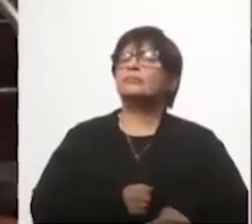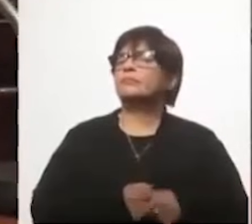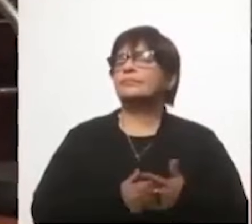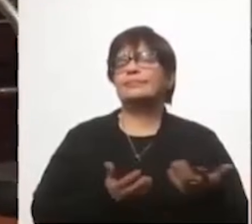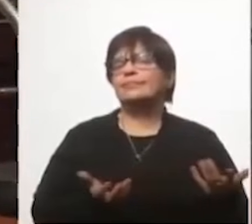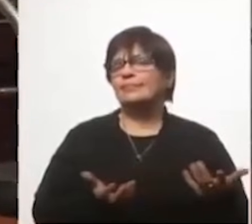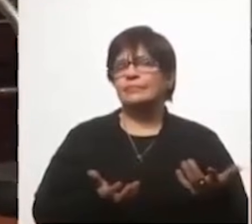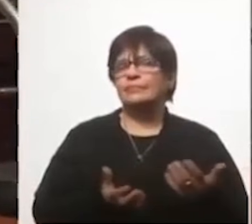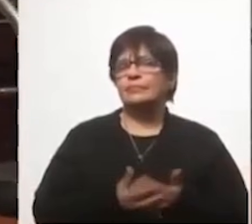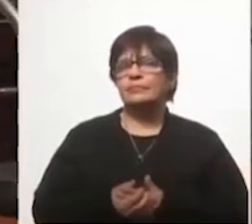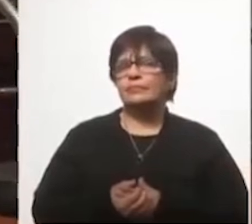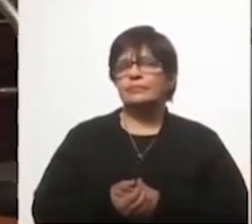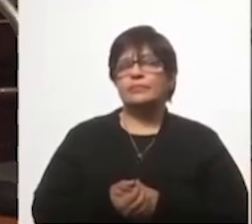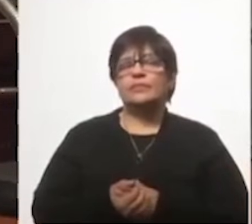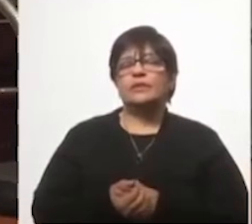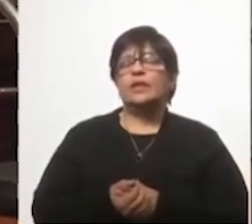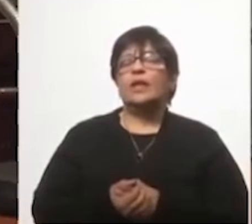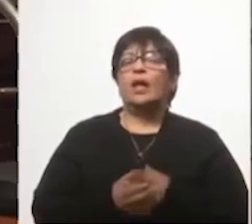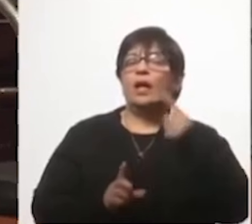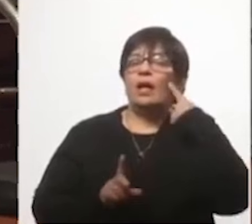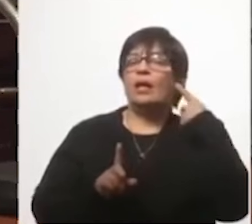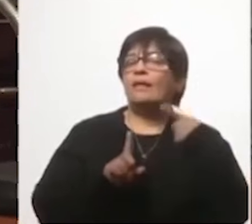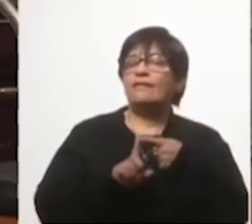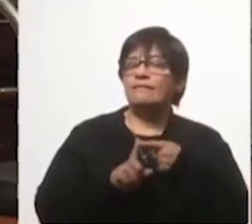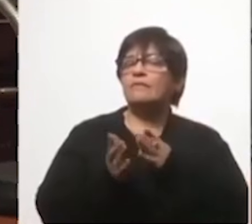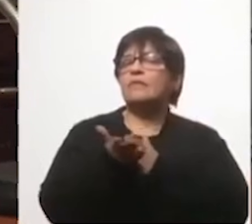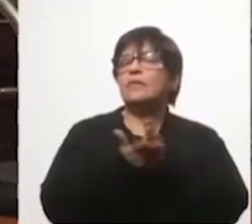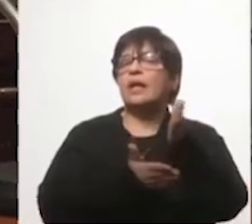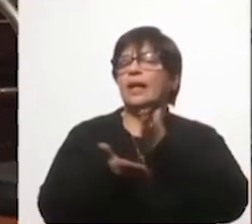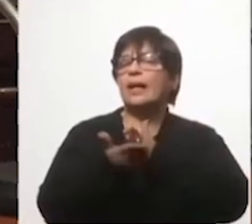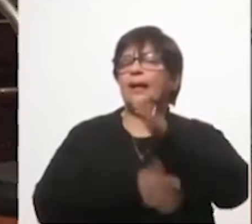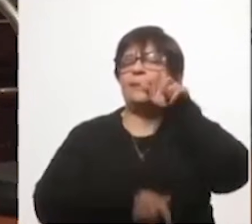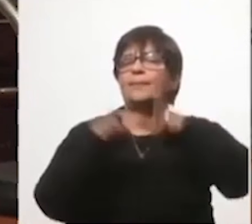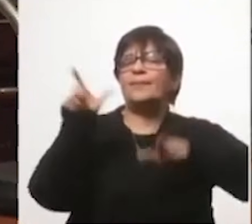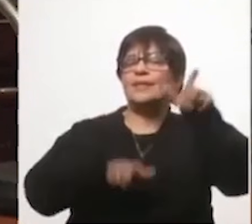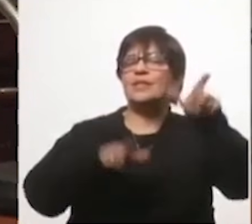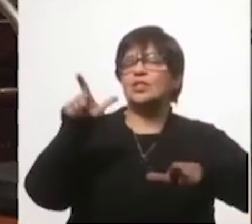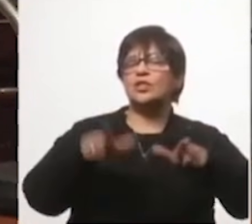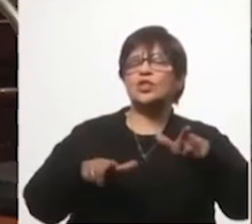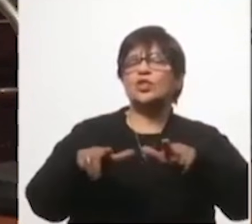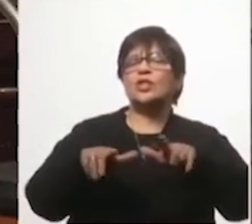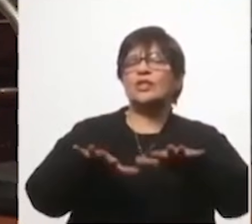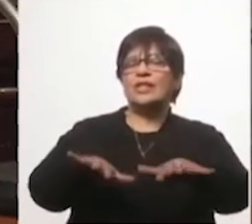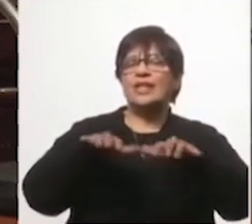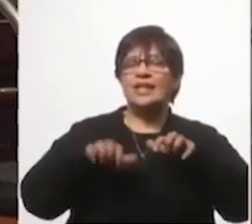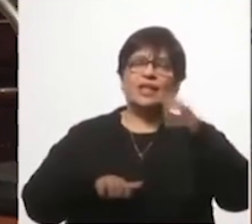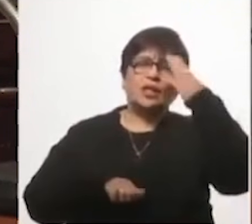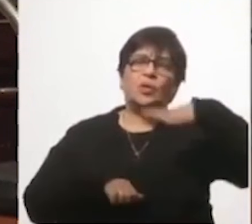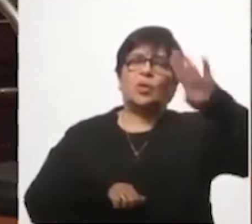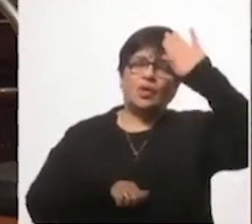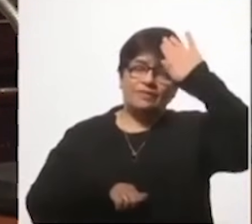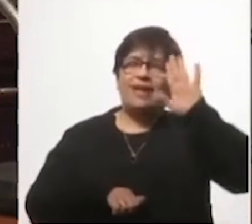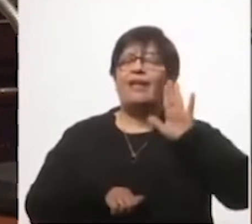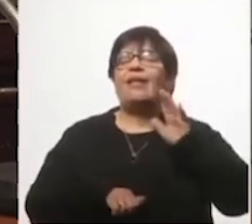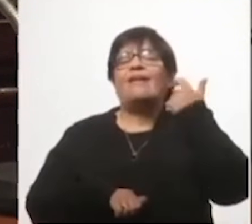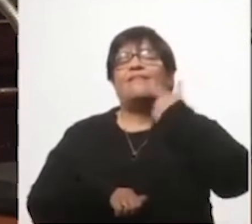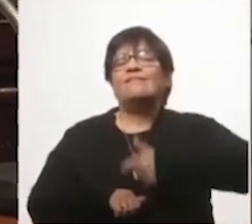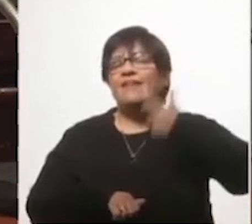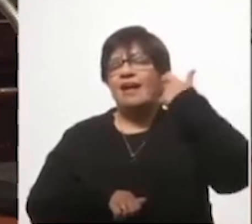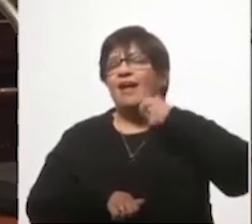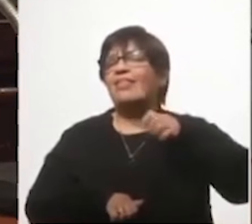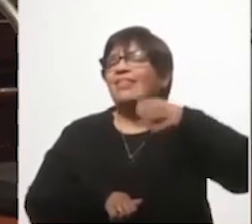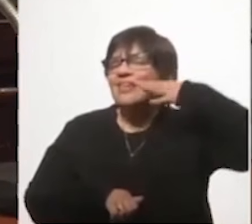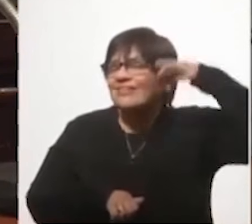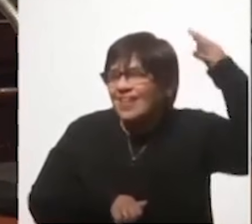fondo, lo que se trata es de solidaridad con el pueblo cubano, el verdadero débil, el